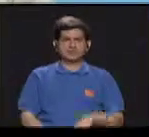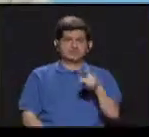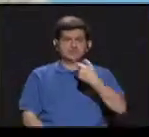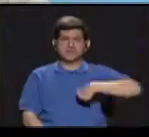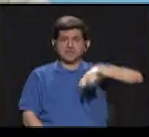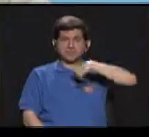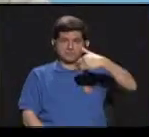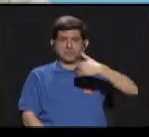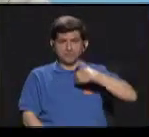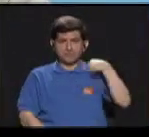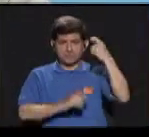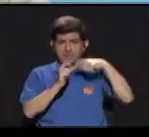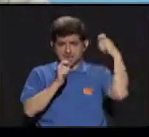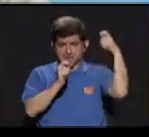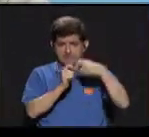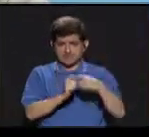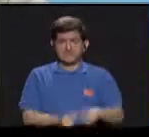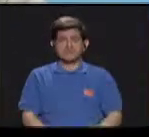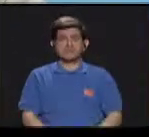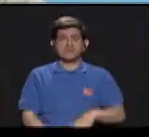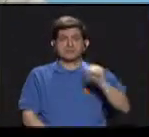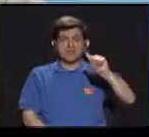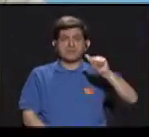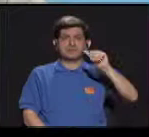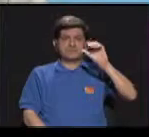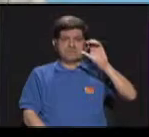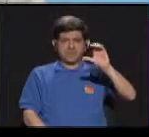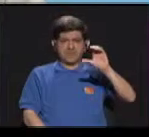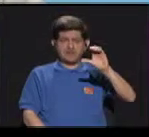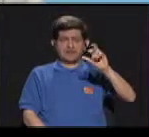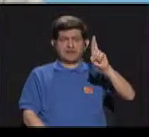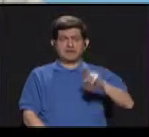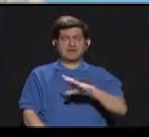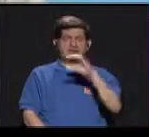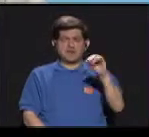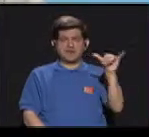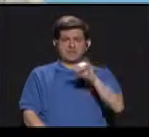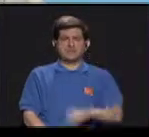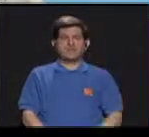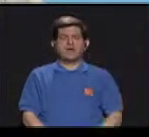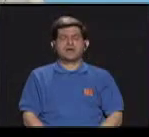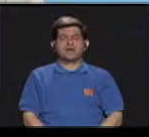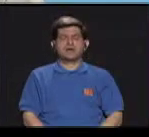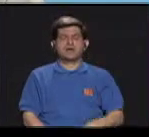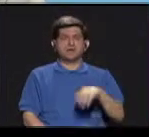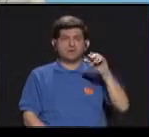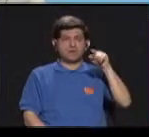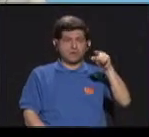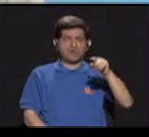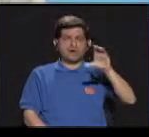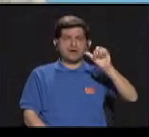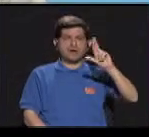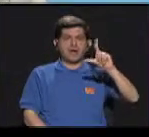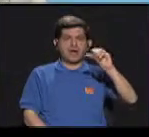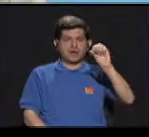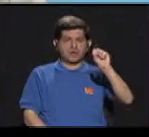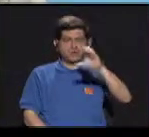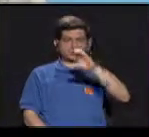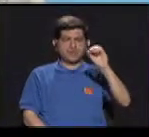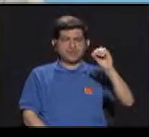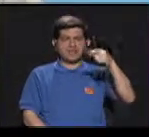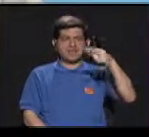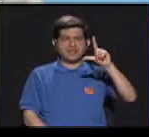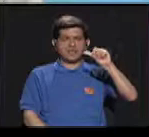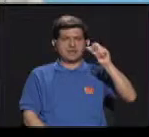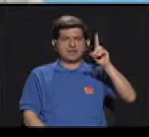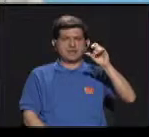que sostuvimos precisamente con don Alfredo, con don Carlos Cattaneo y doña Gladys Cattaneo en el año